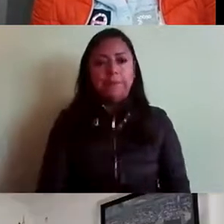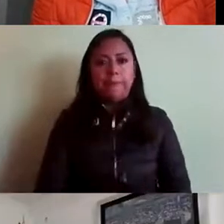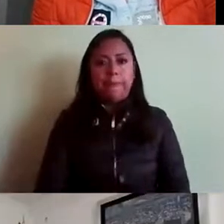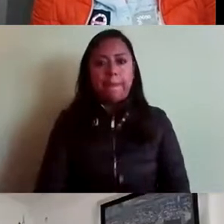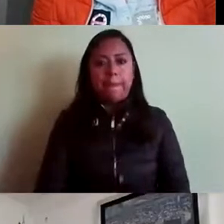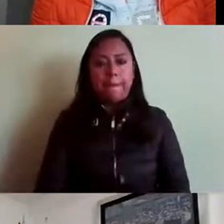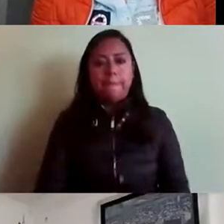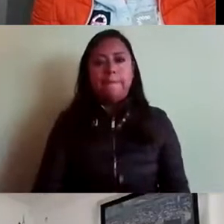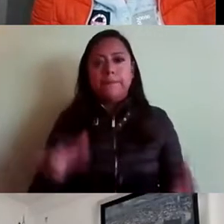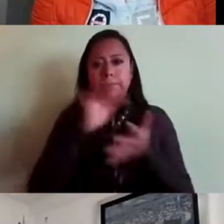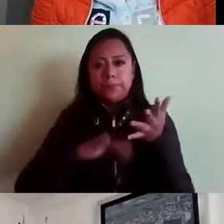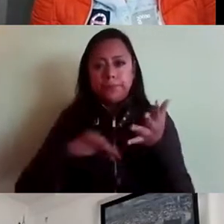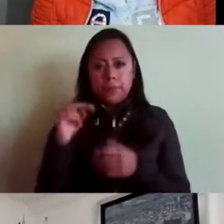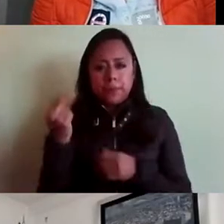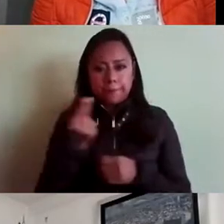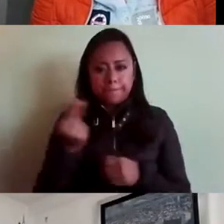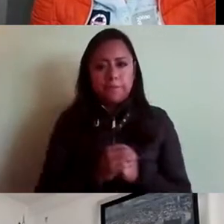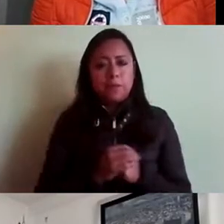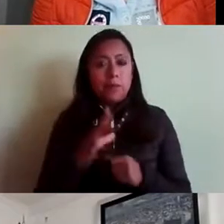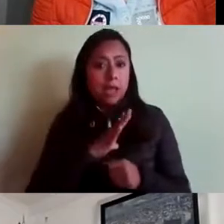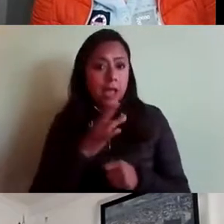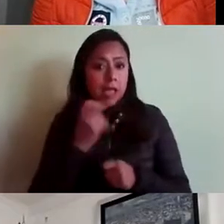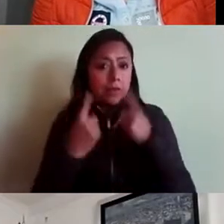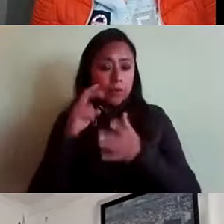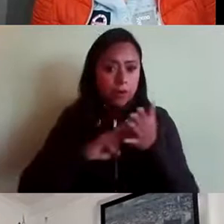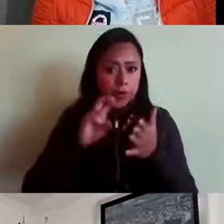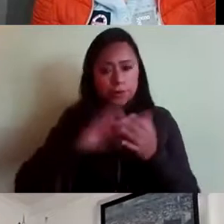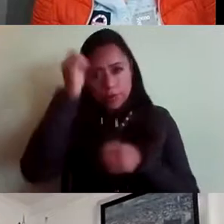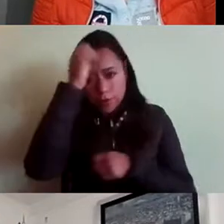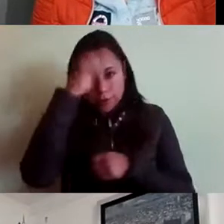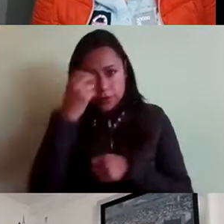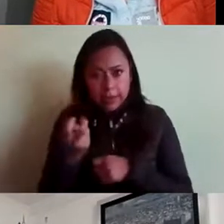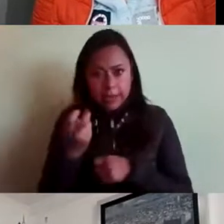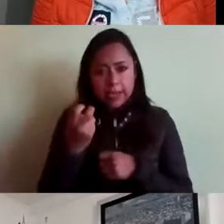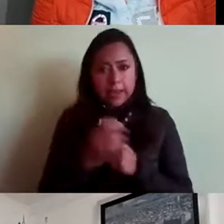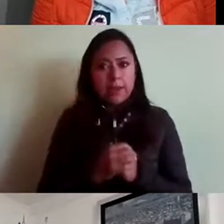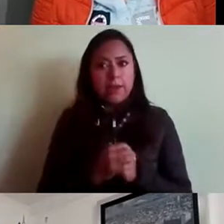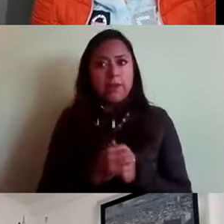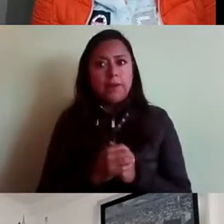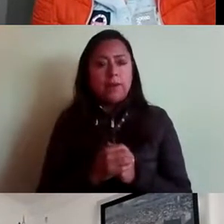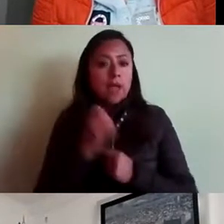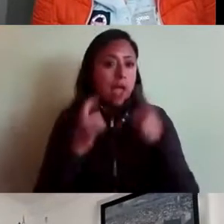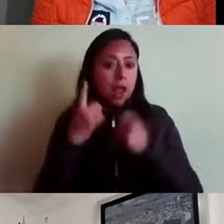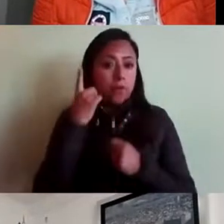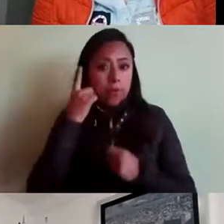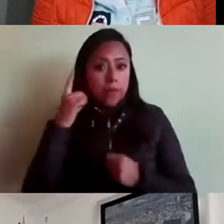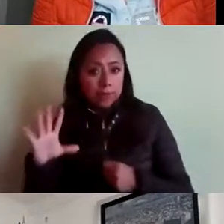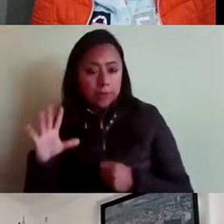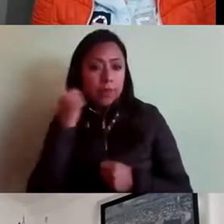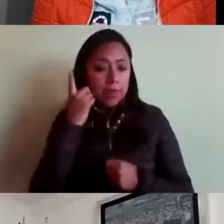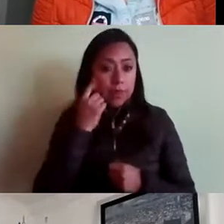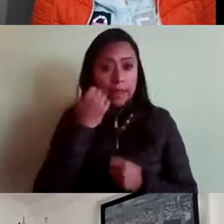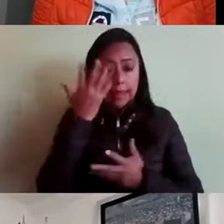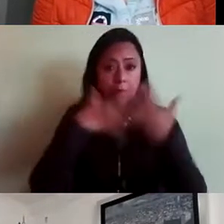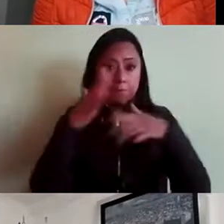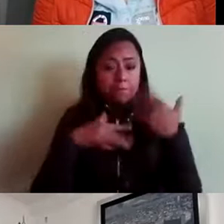Se dispensa la lectura. ¿Existen correcciones u observaciones a la opinión? ¿Alguna diputada o diputado desea hacer uso de